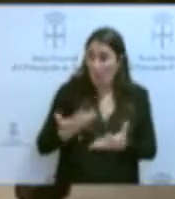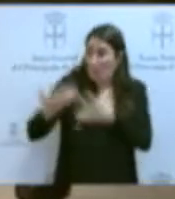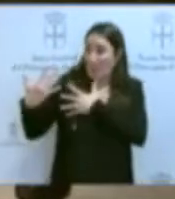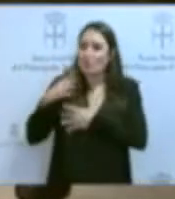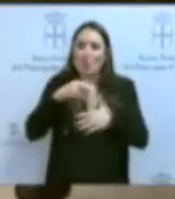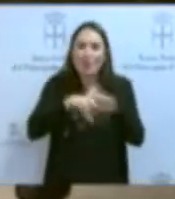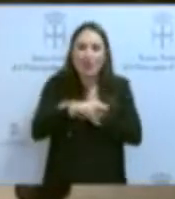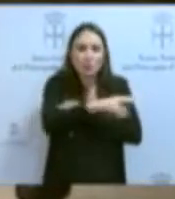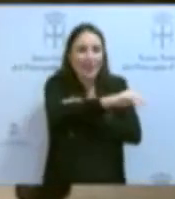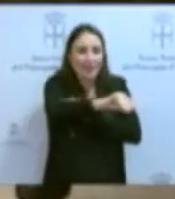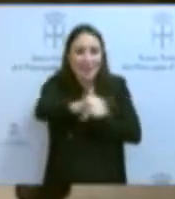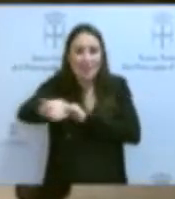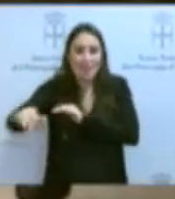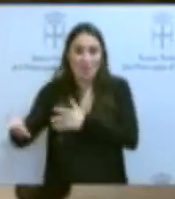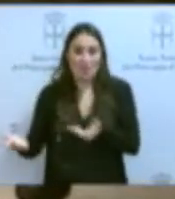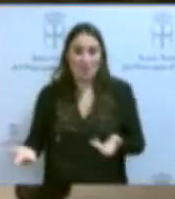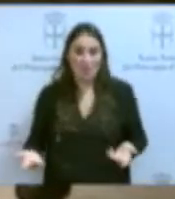faltan.